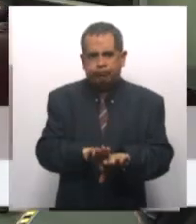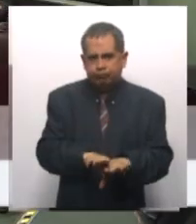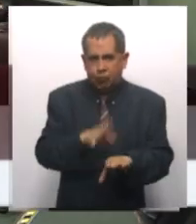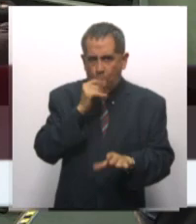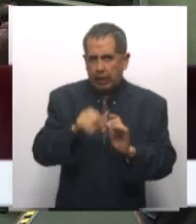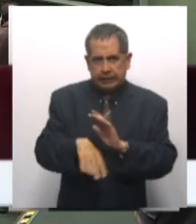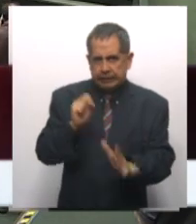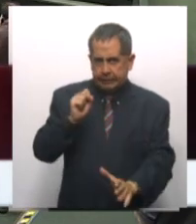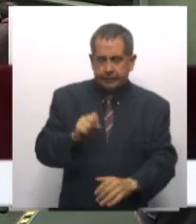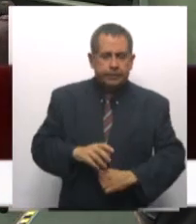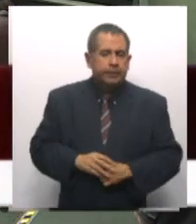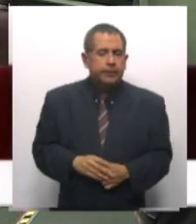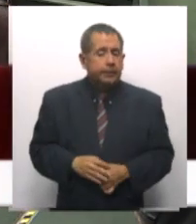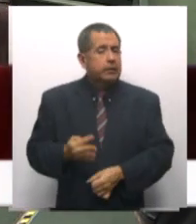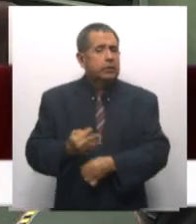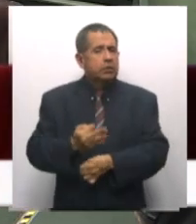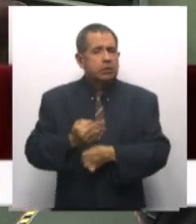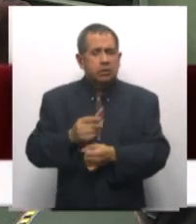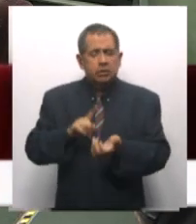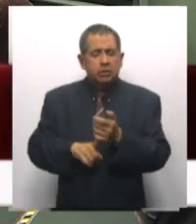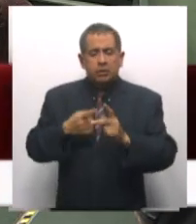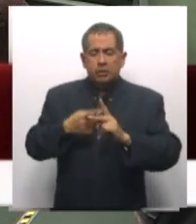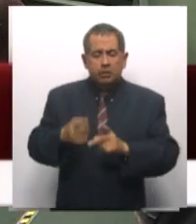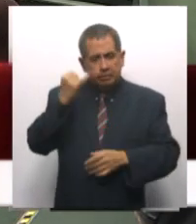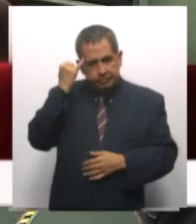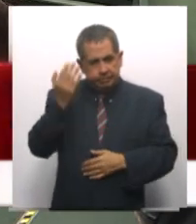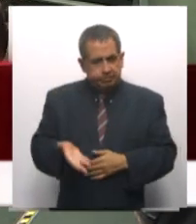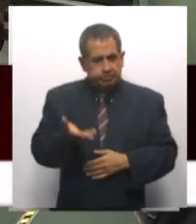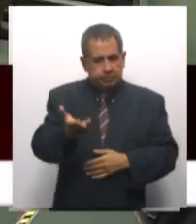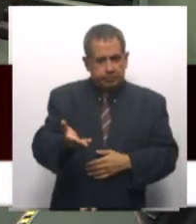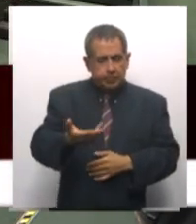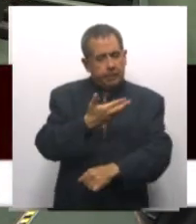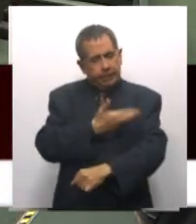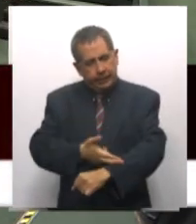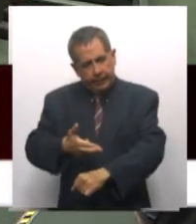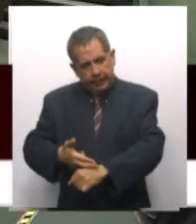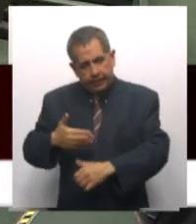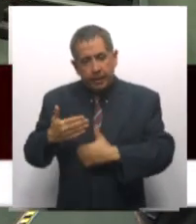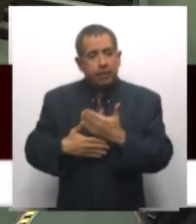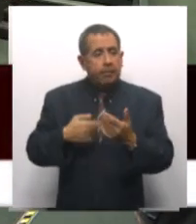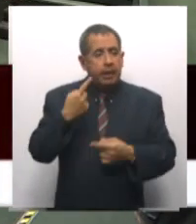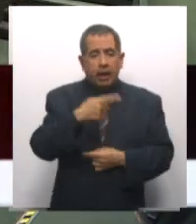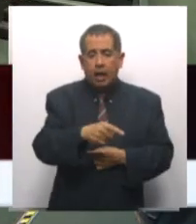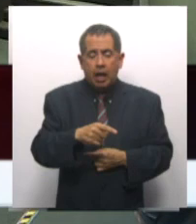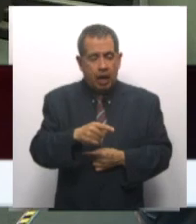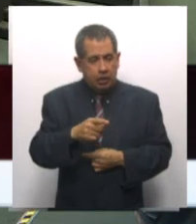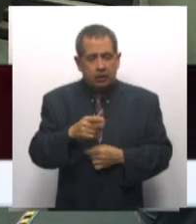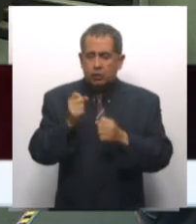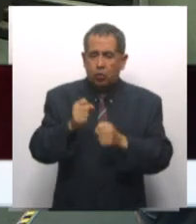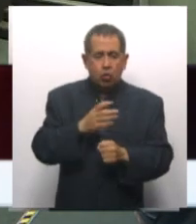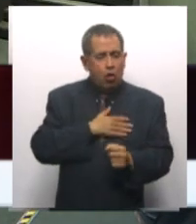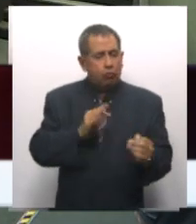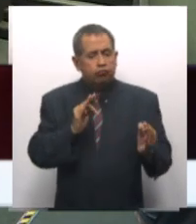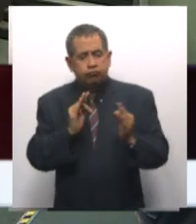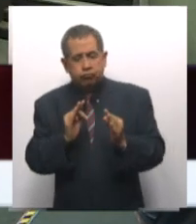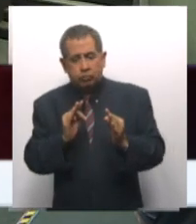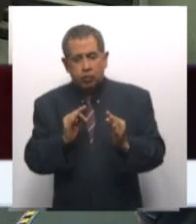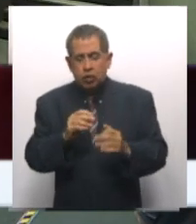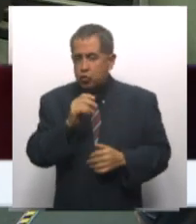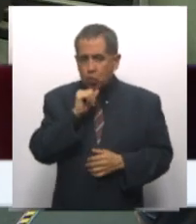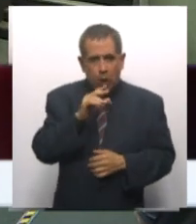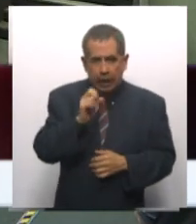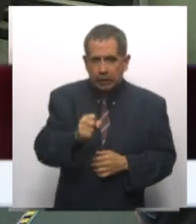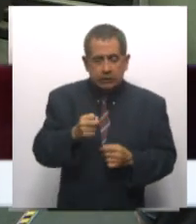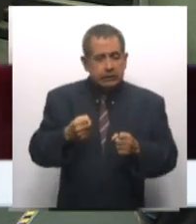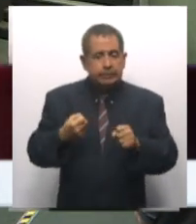La reforma que estamos discutiendo solo introduce un procedimiento para asegurar la garantía de audiencia. No solventa